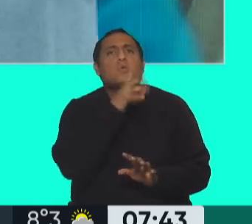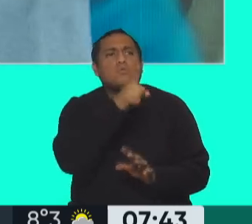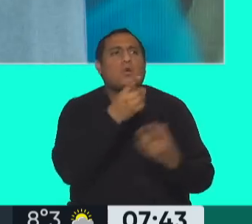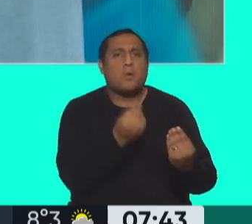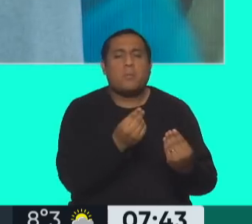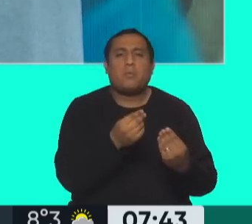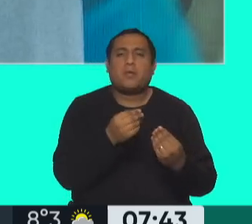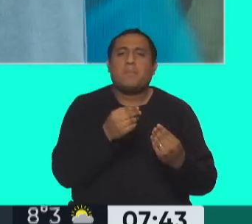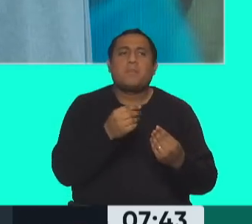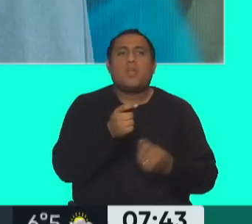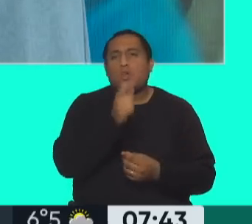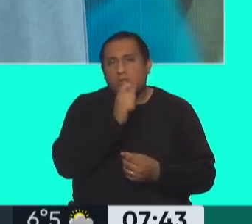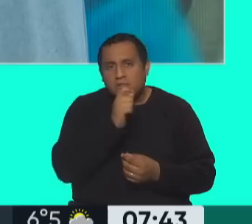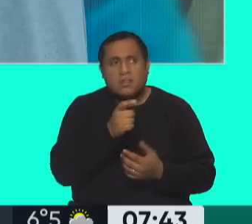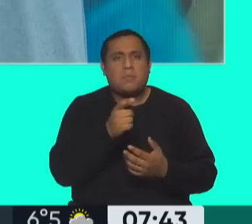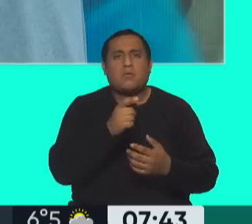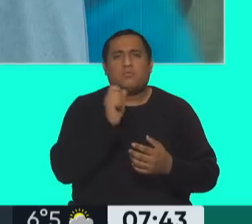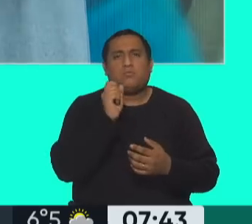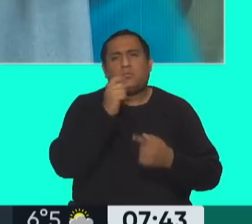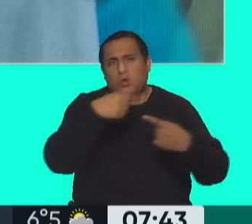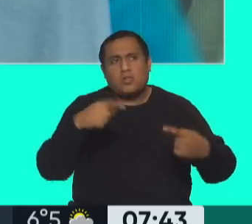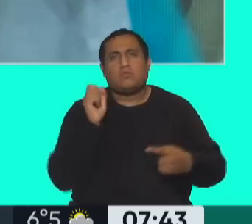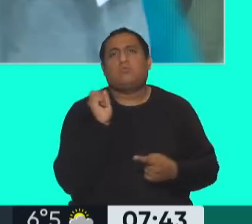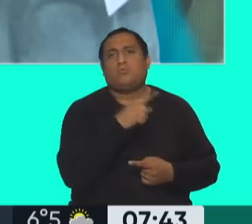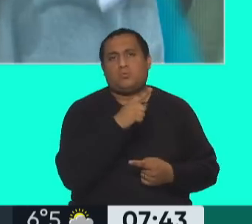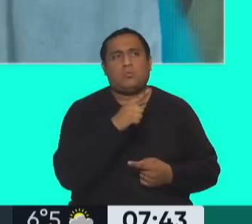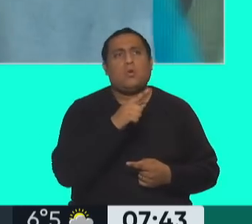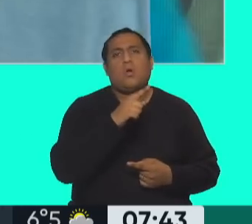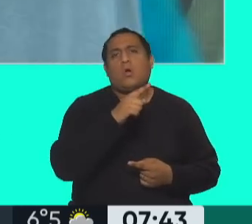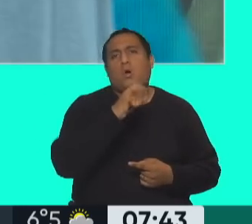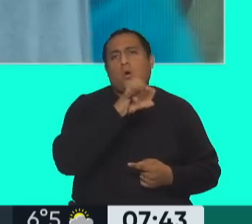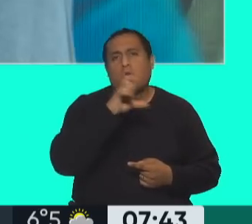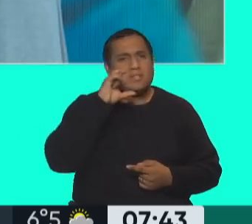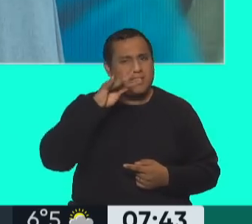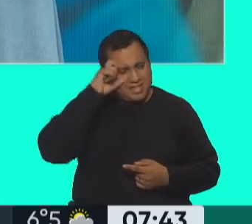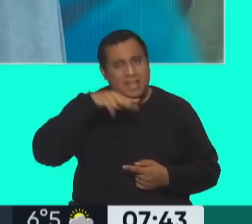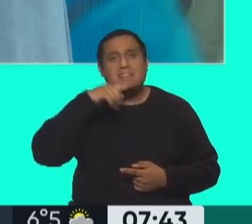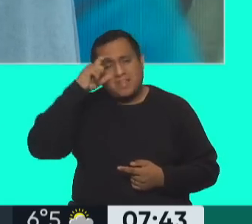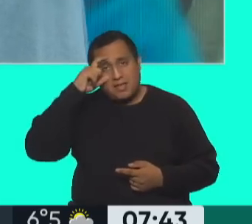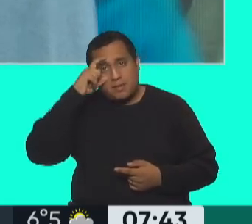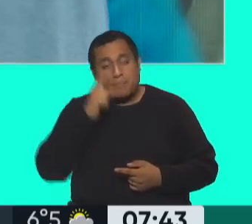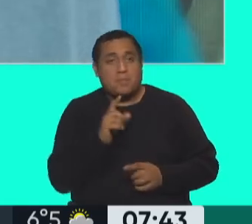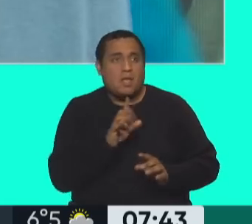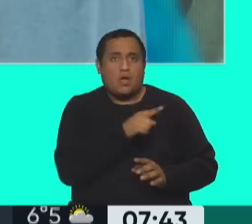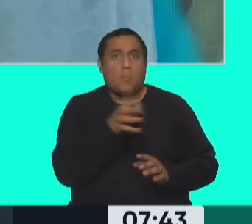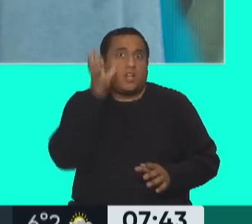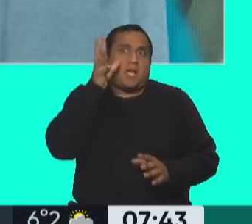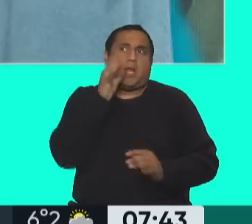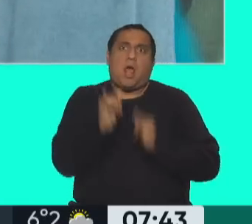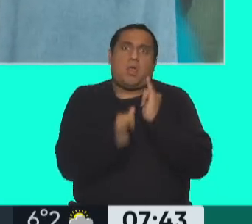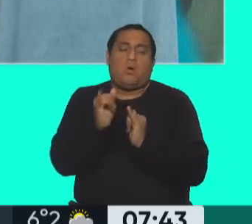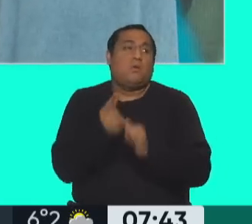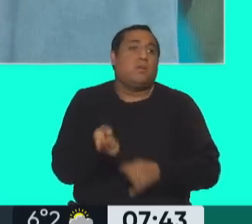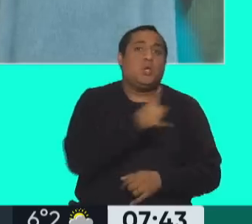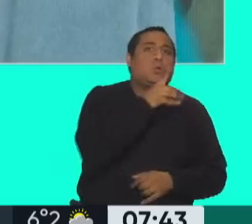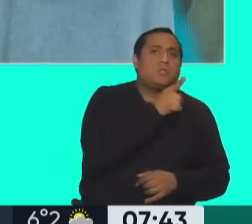occidentales tienden a maximizar, claro, los medios rusos tienden a minimizar, entonces hasta el final no se sabe bien qué pasa. Pero lo que dijo Zelensky